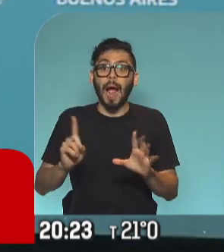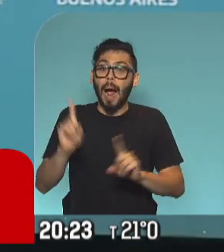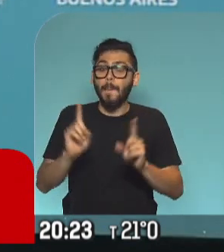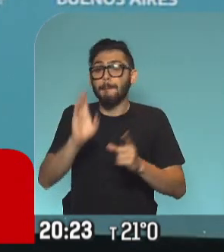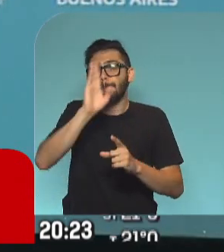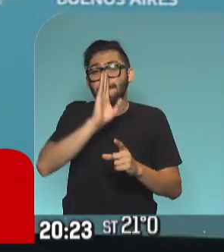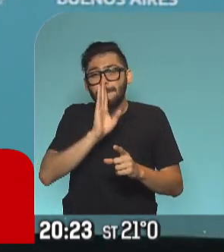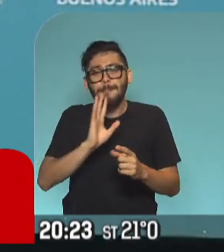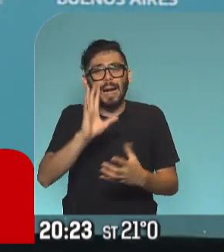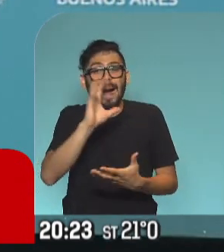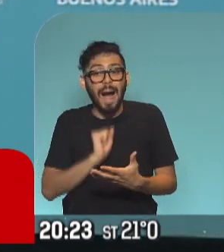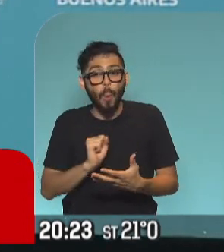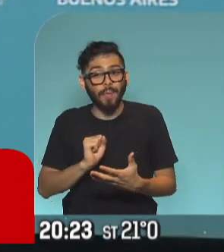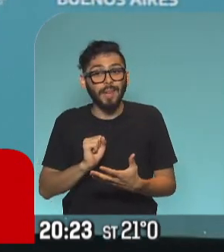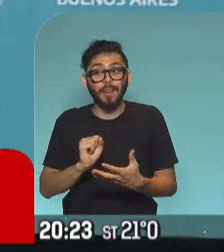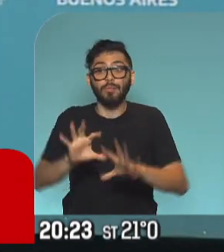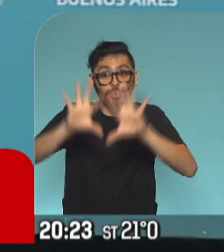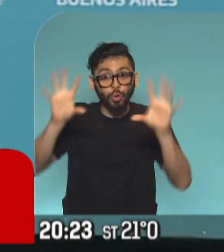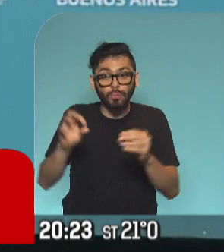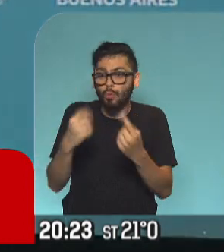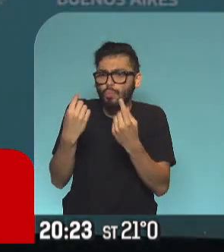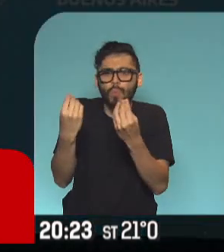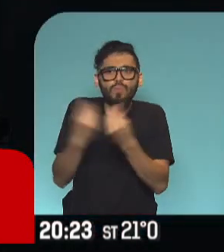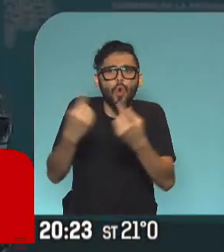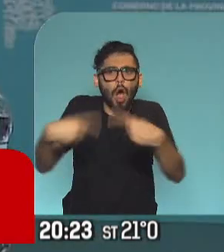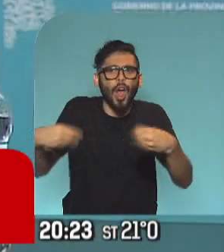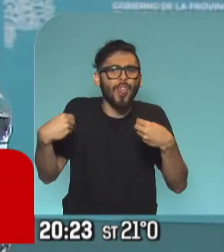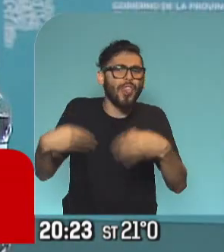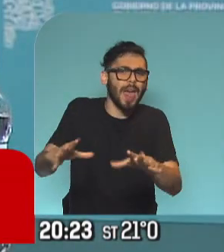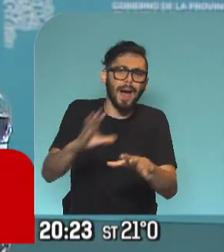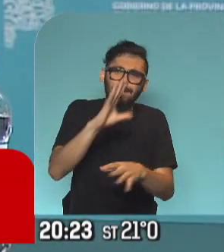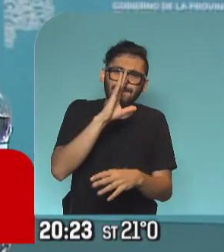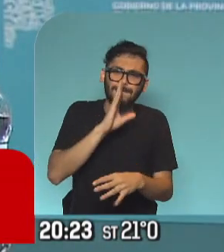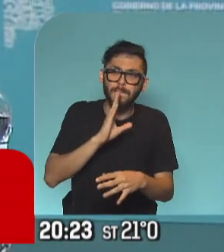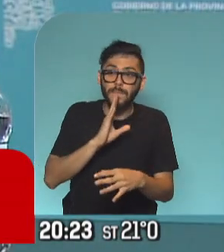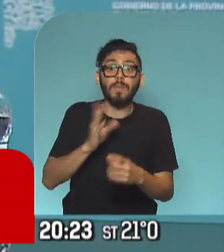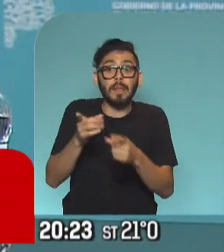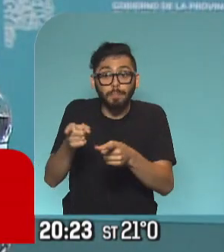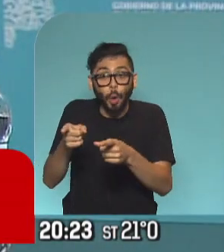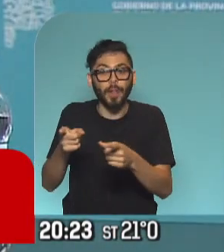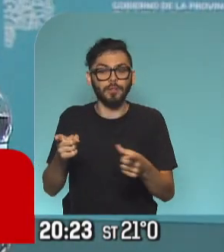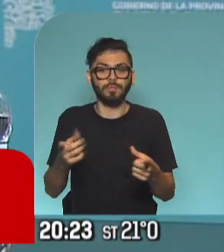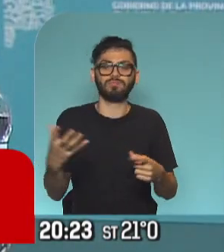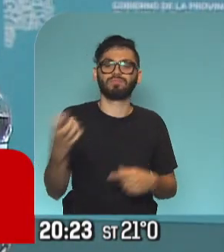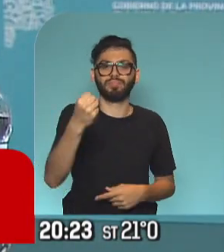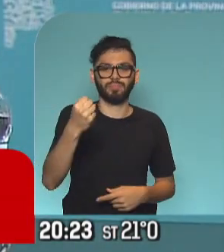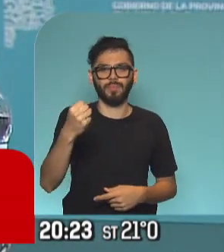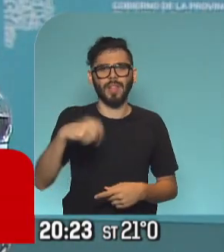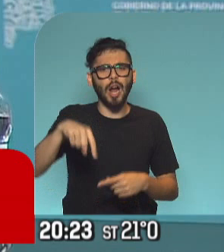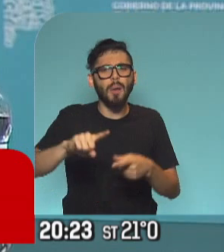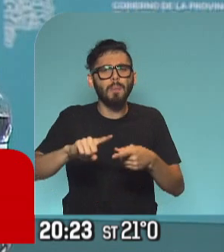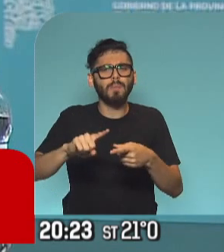hacer. Dejamos de hacer muchísimas cosas estos meses. Es que vamos a pasar de una política de reducir